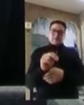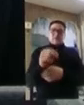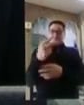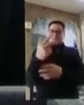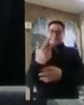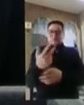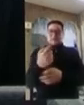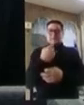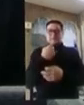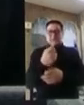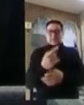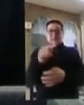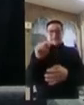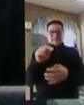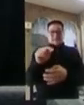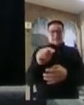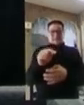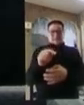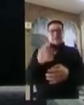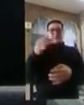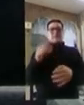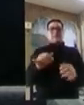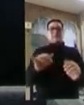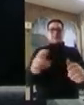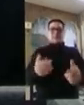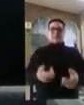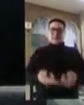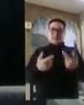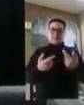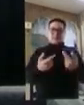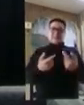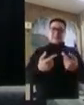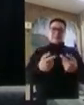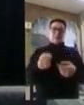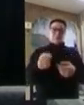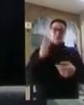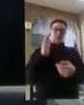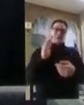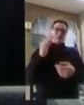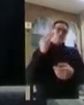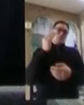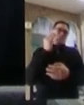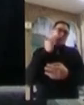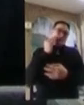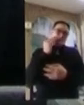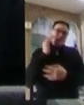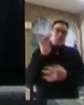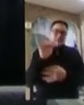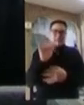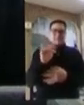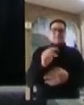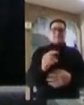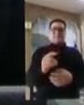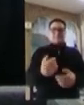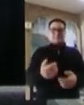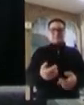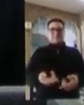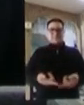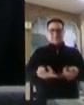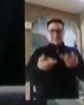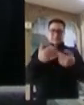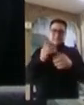la vida eterna, que te conozcan a ti. Esa es la vida eterna, porque muchos creen que la vida